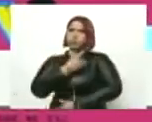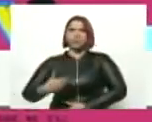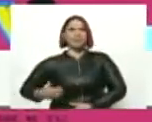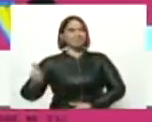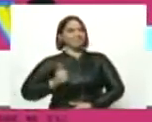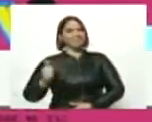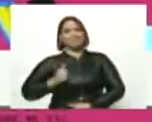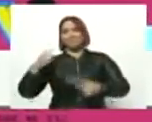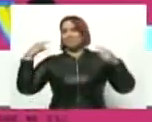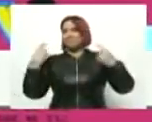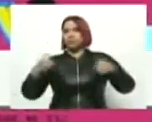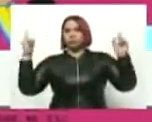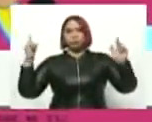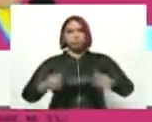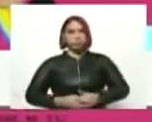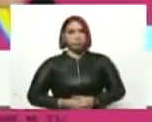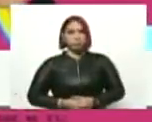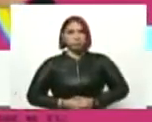cuando sean.